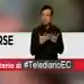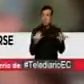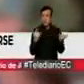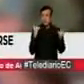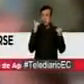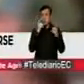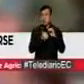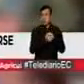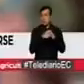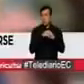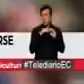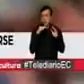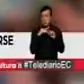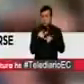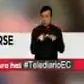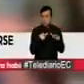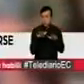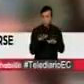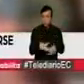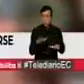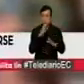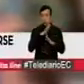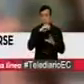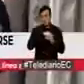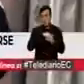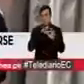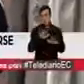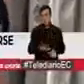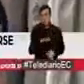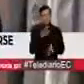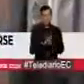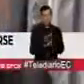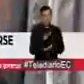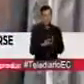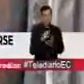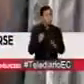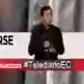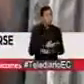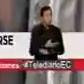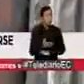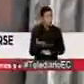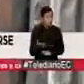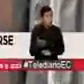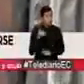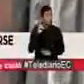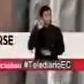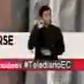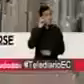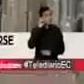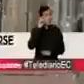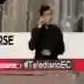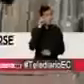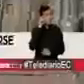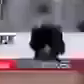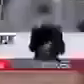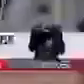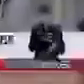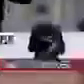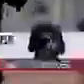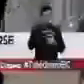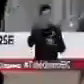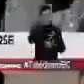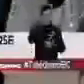complejos sean lugares de paz y de tranquilidad porque estas recomendaciones hay que recordar que un informe de la cooperación